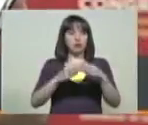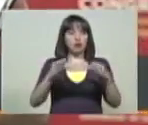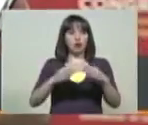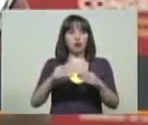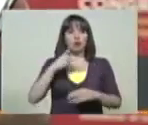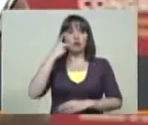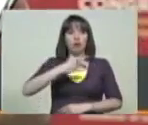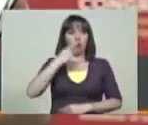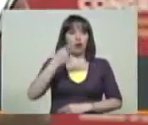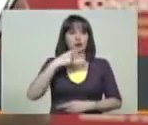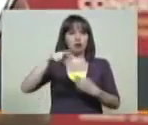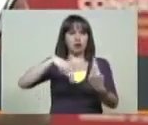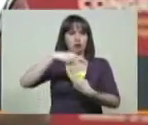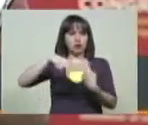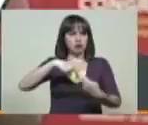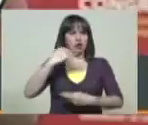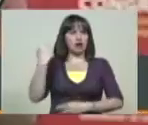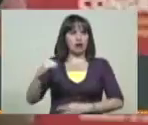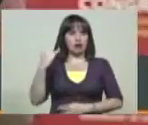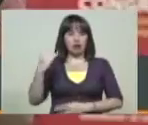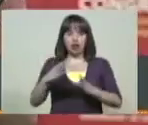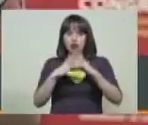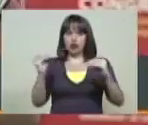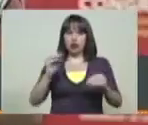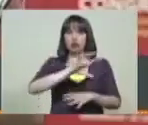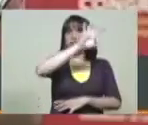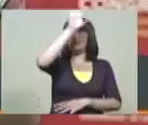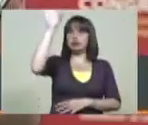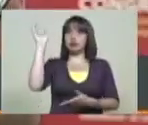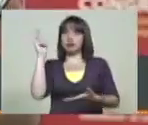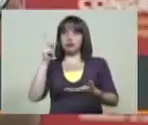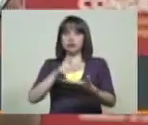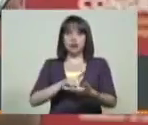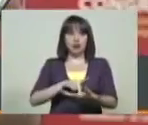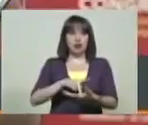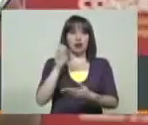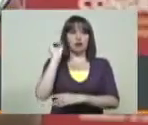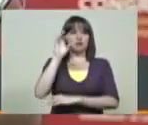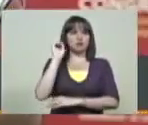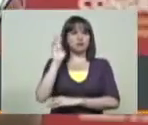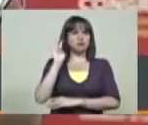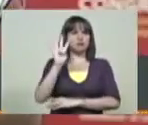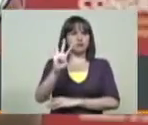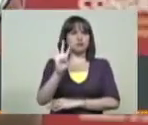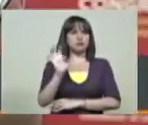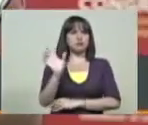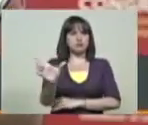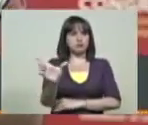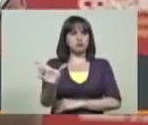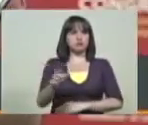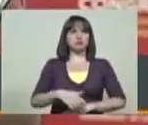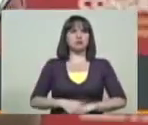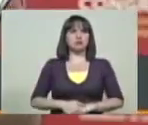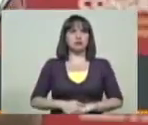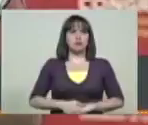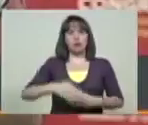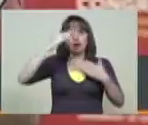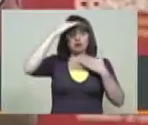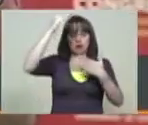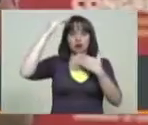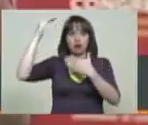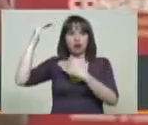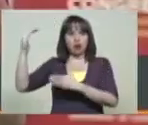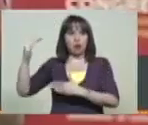revolucionaria de todos los continentes presentes en el cuarto congreso del partido socialista unidos de venezuela saludamos